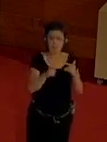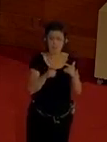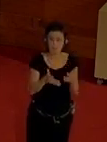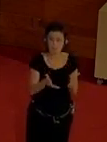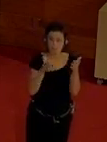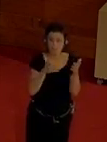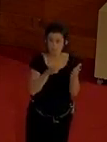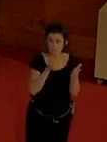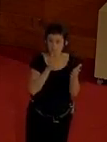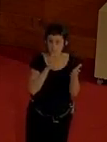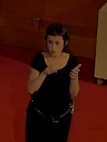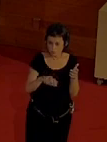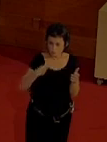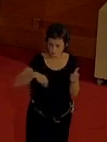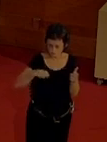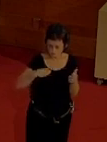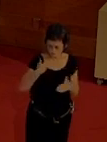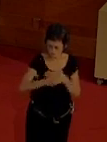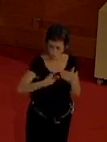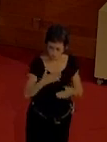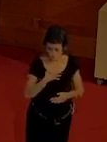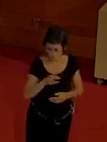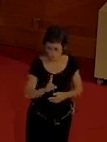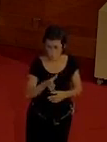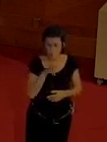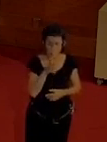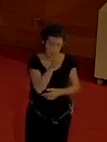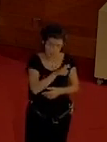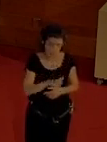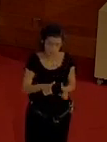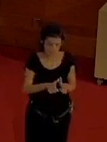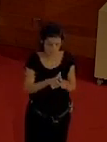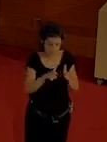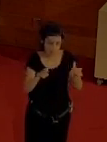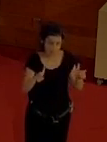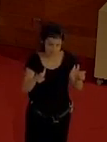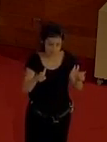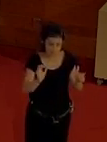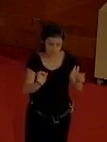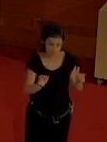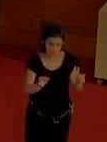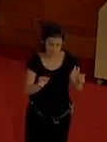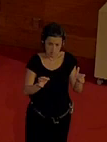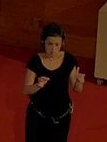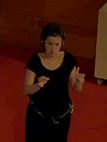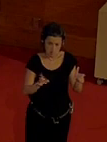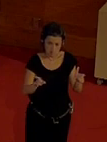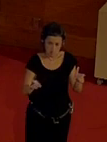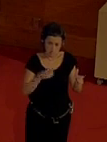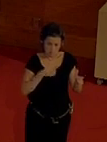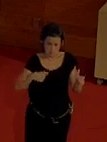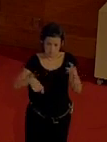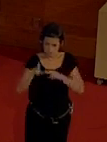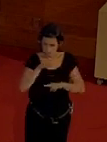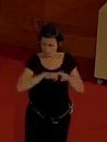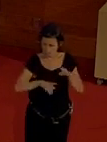no solamente el demográfico que lo tiene y y va a más tiene eh problemas claramente